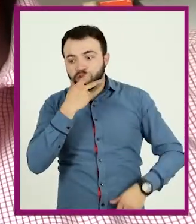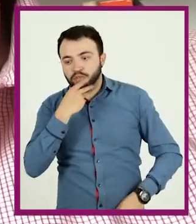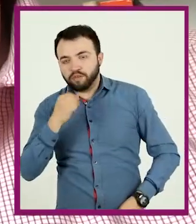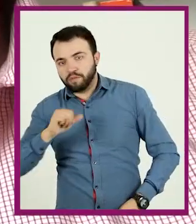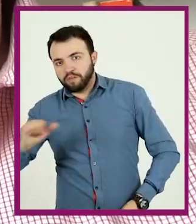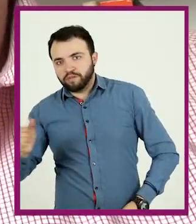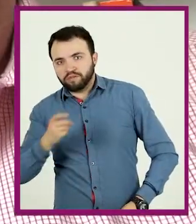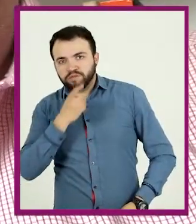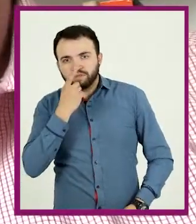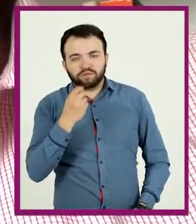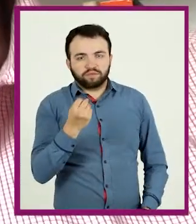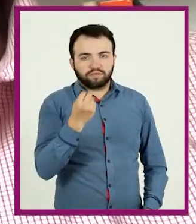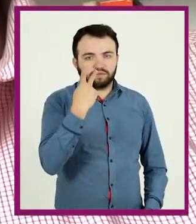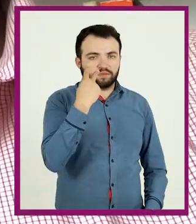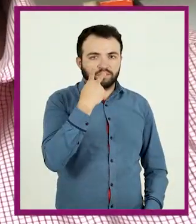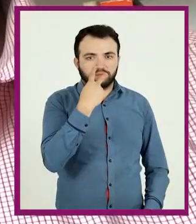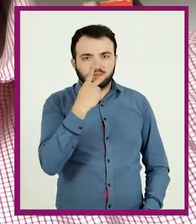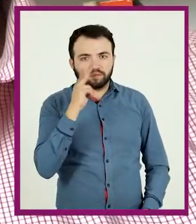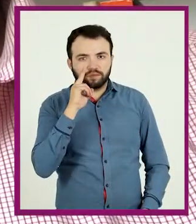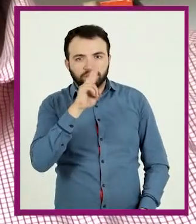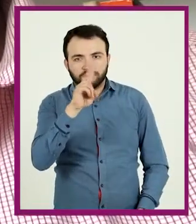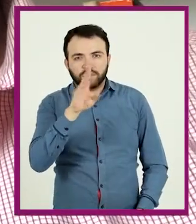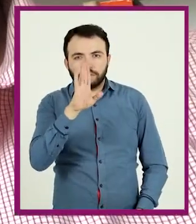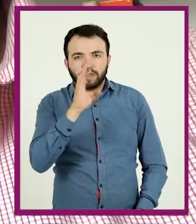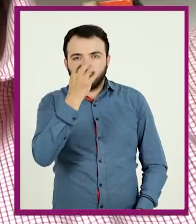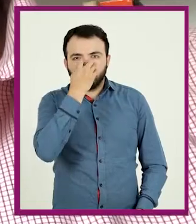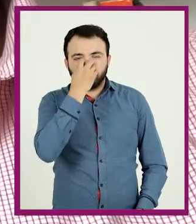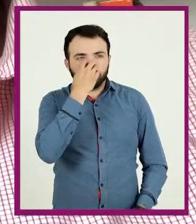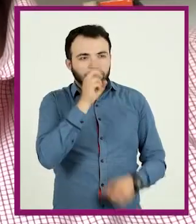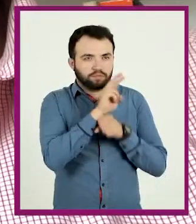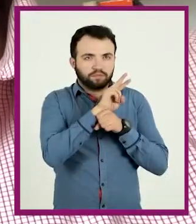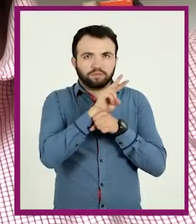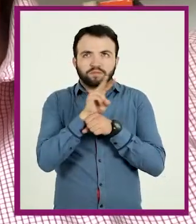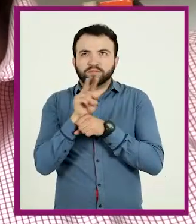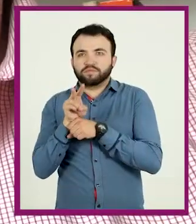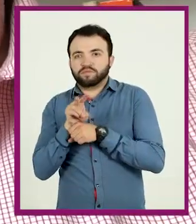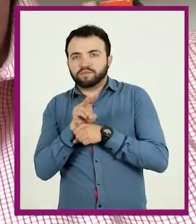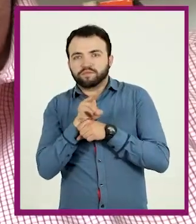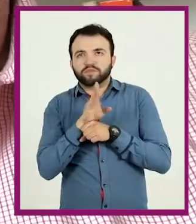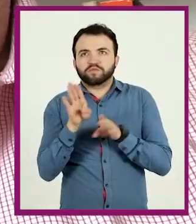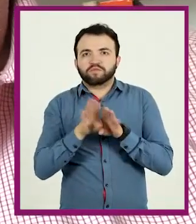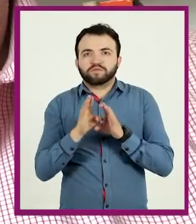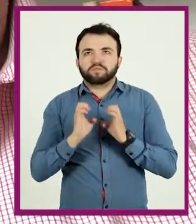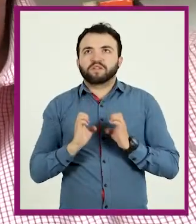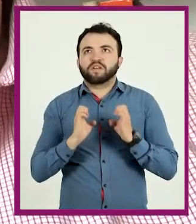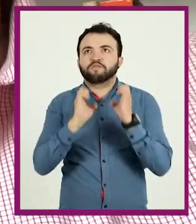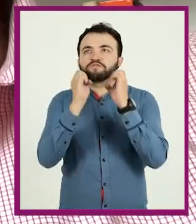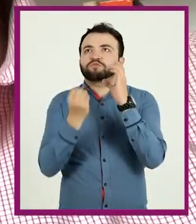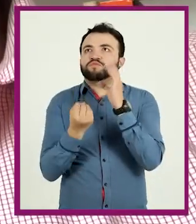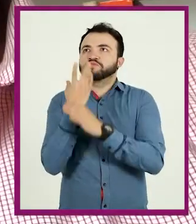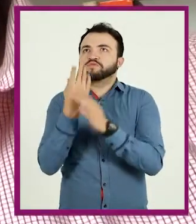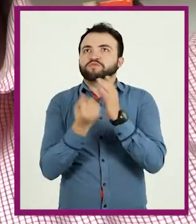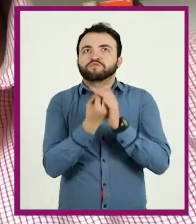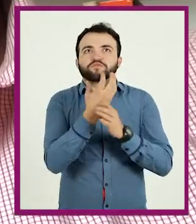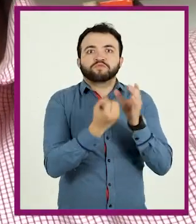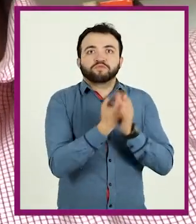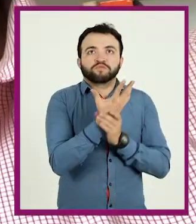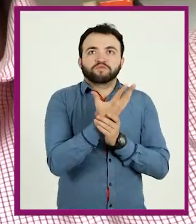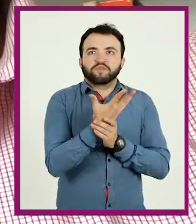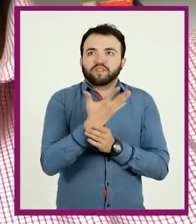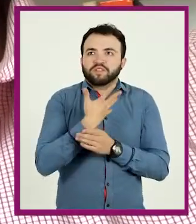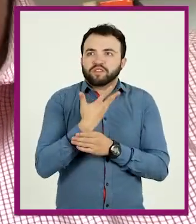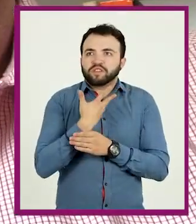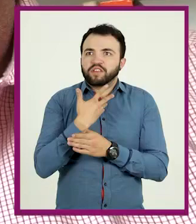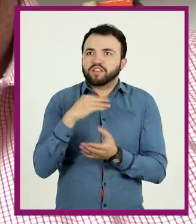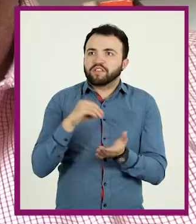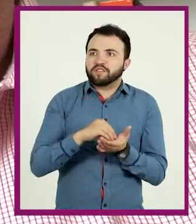la cabeza como un oso, observando todo. Los edificios nuevos del Boulevard Richard Wallace, todavía